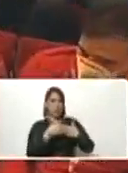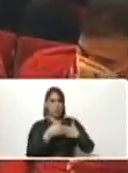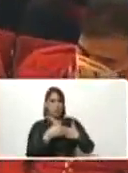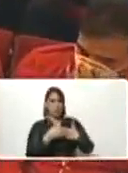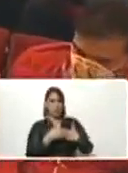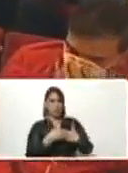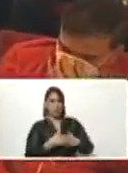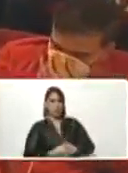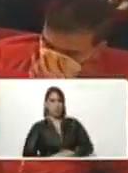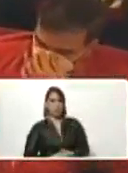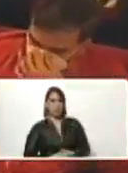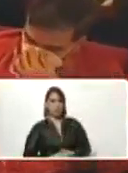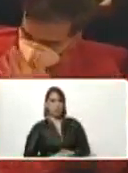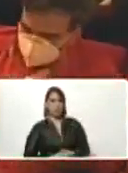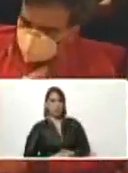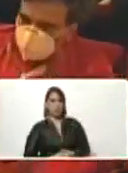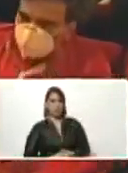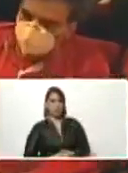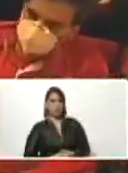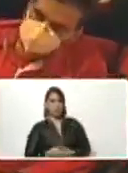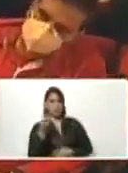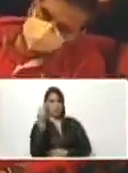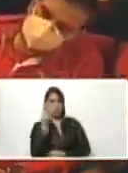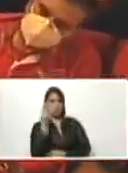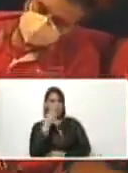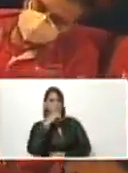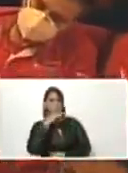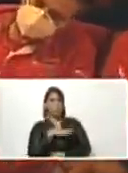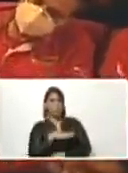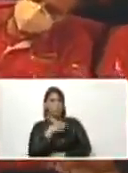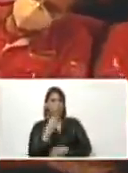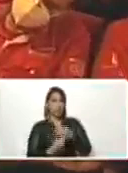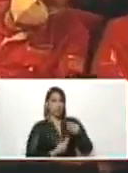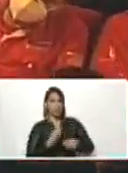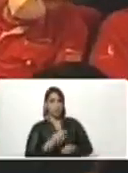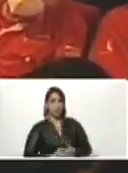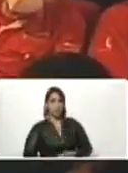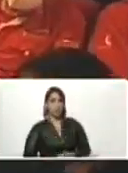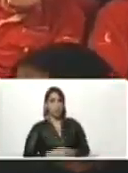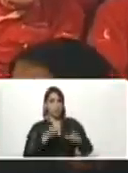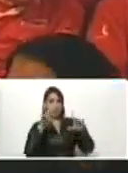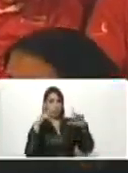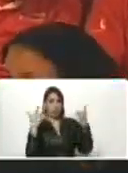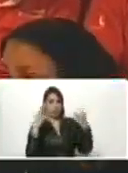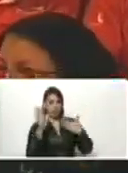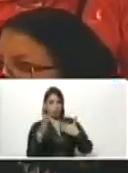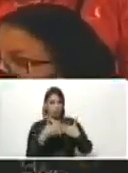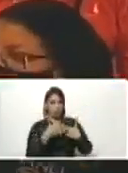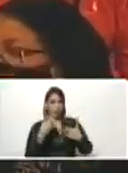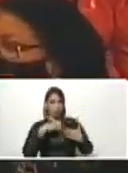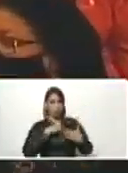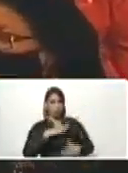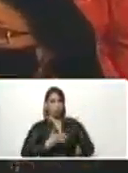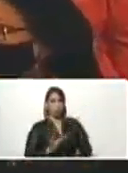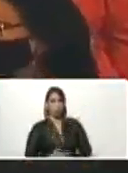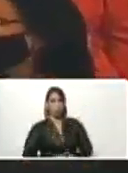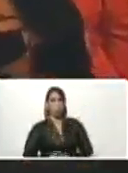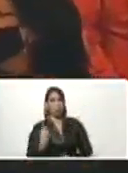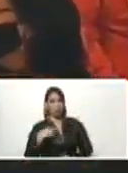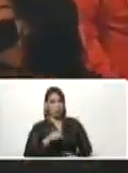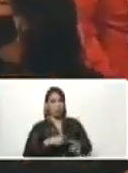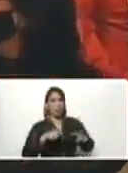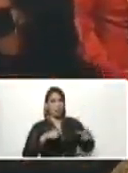y magnífico Congreso de Historia que concretamos en La Guaira, para que nosotros podamos tener